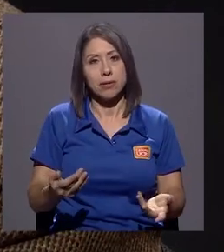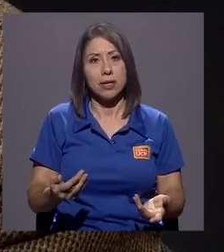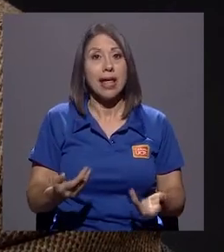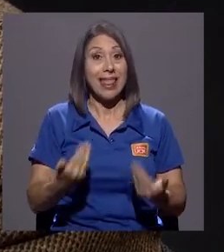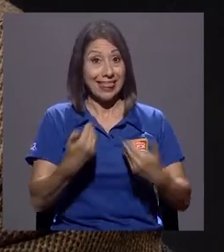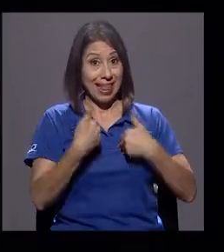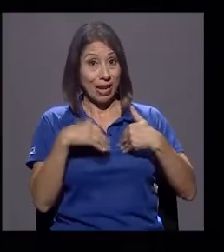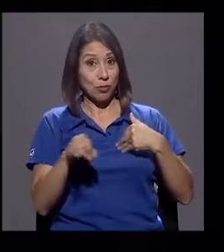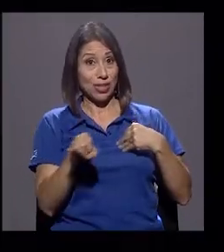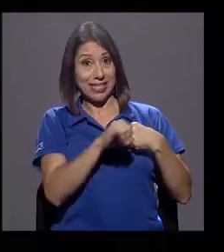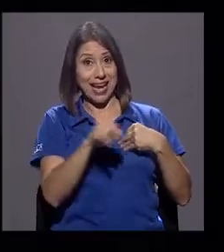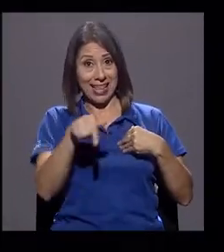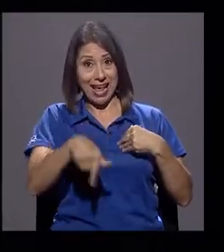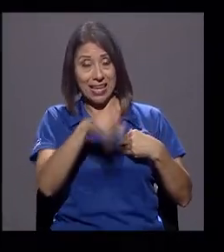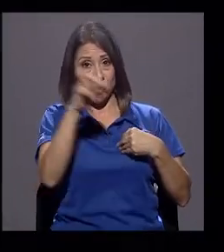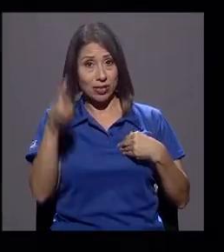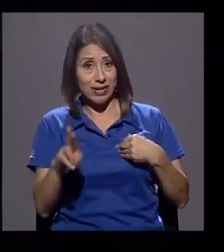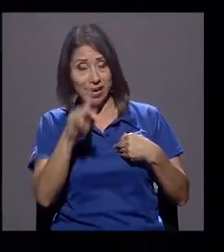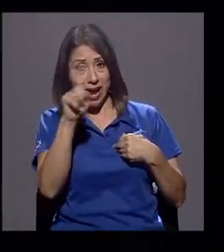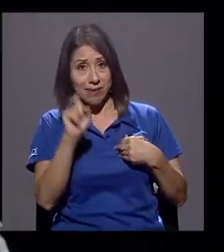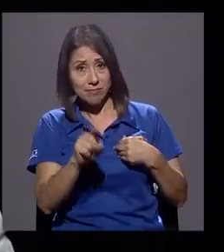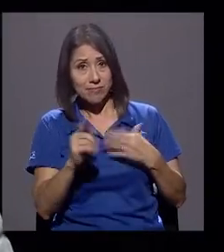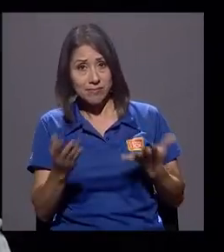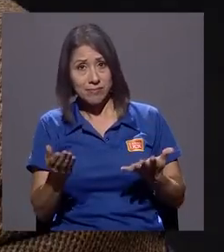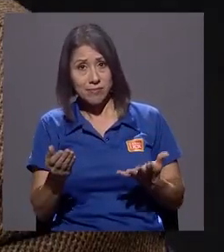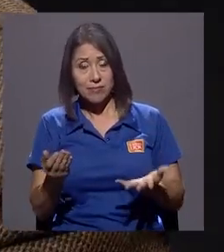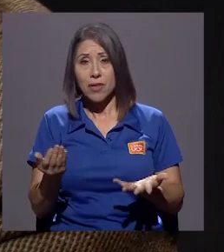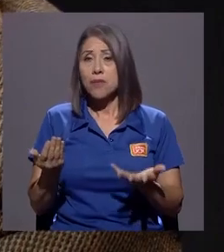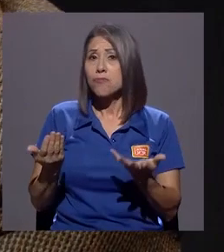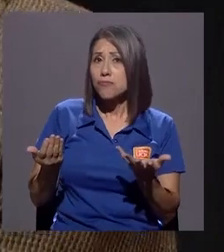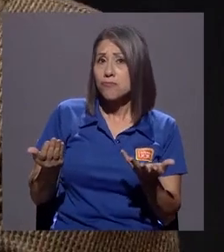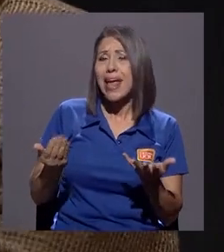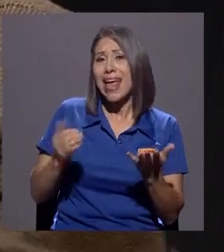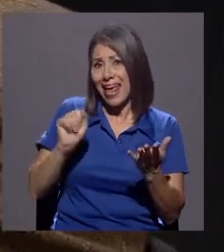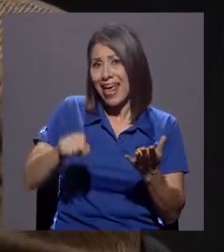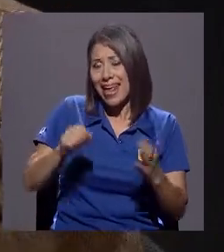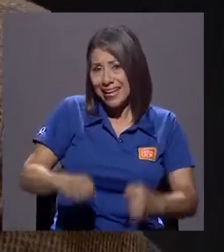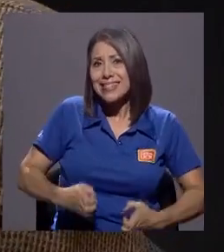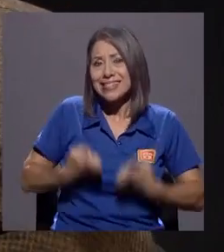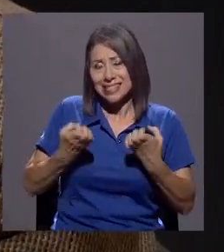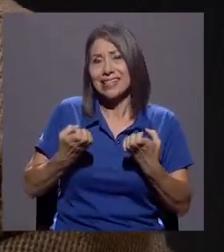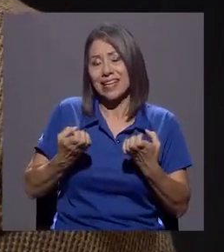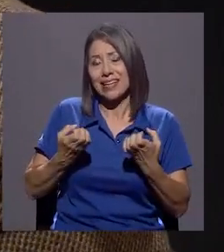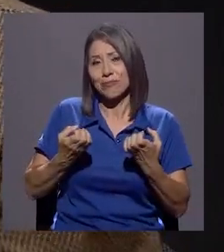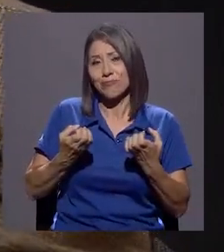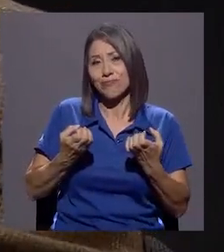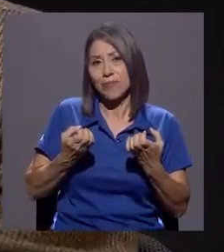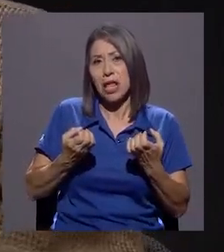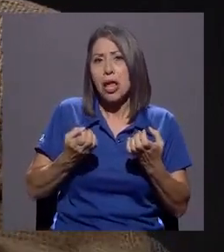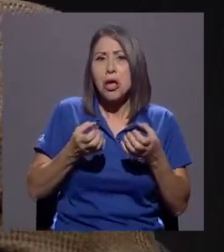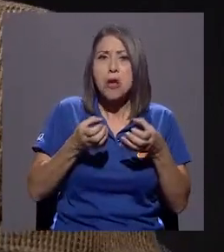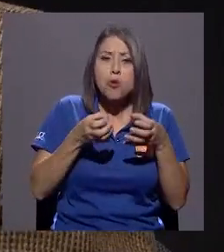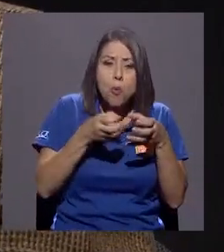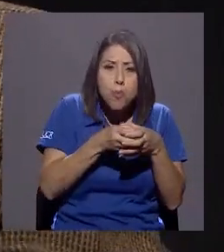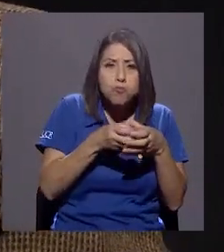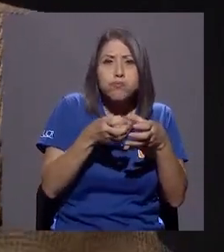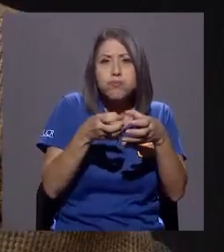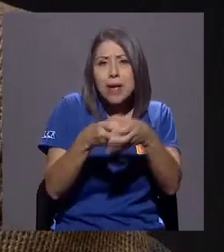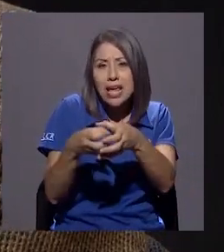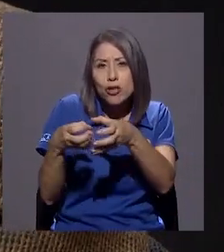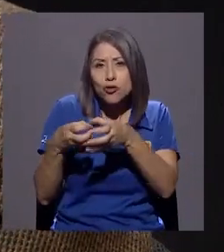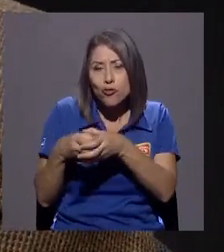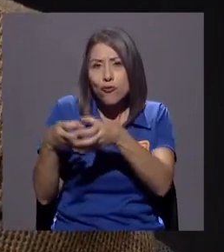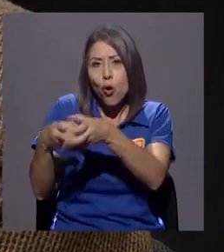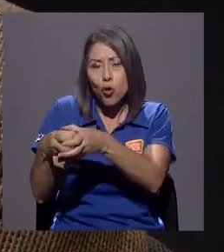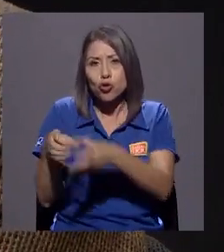la siguiente costa rica tenemos la izquierda en costa rica clara pues existe existen existen pequeños focos